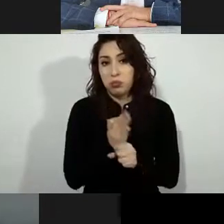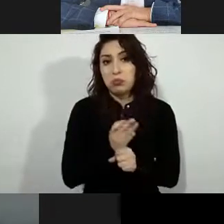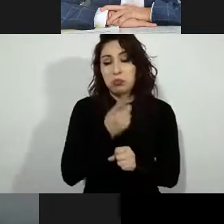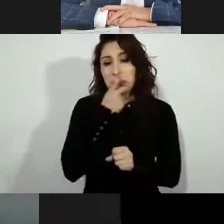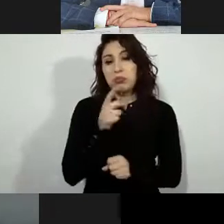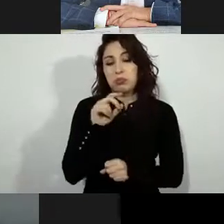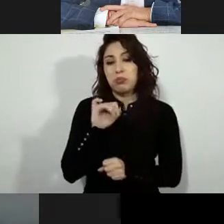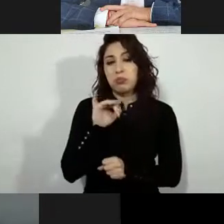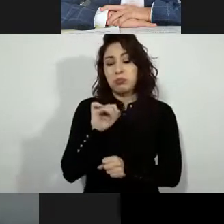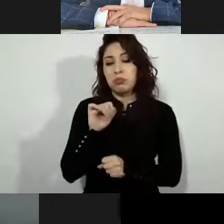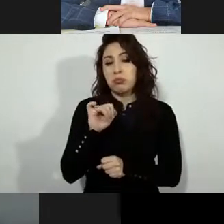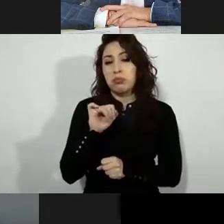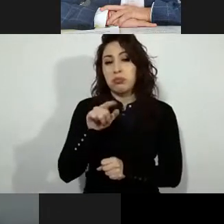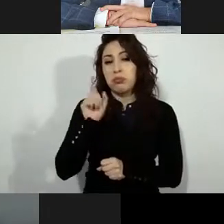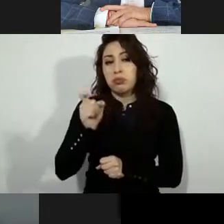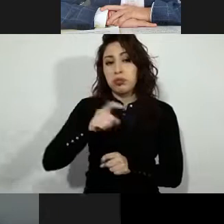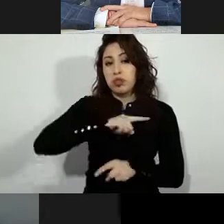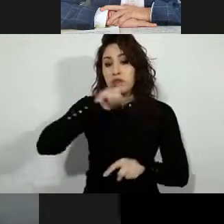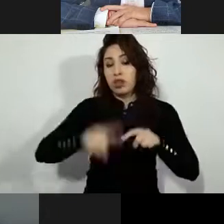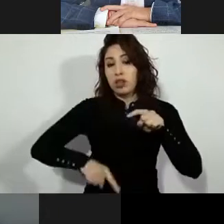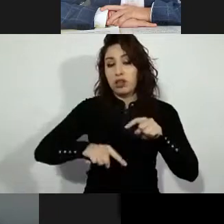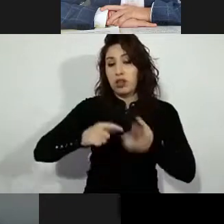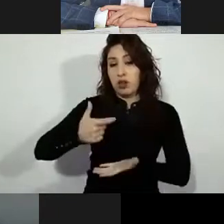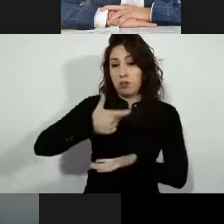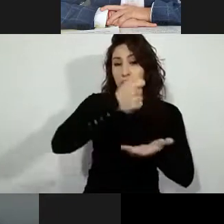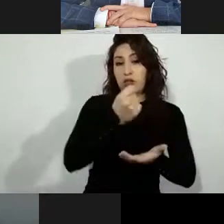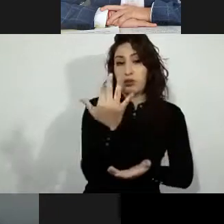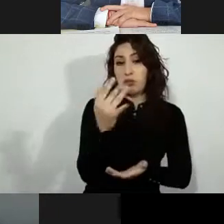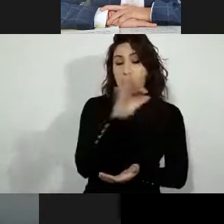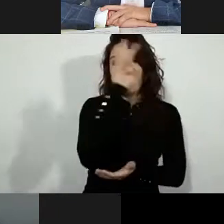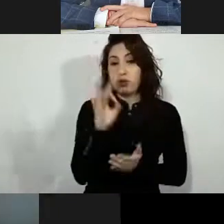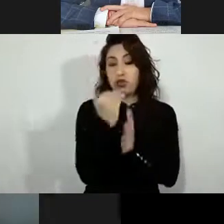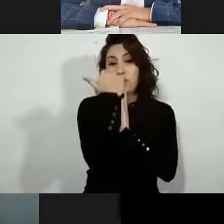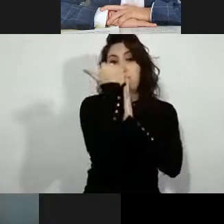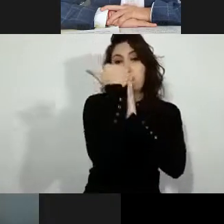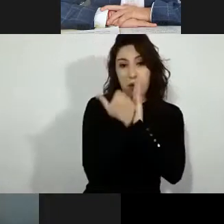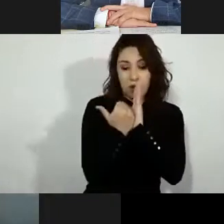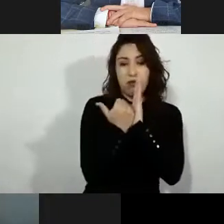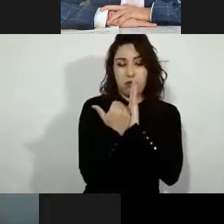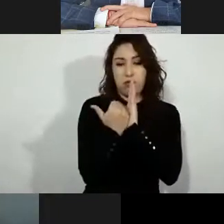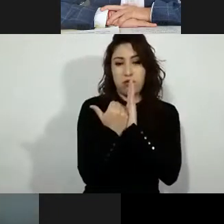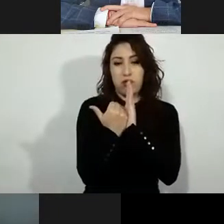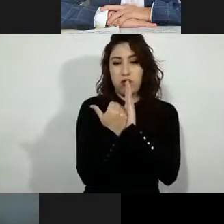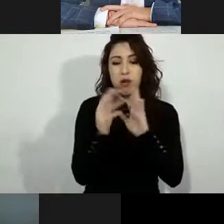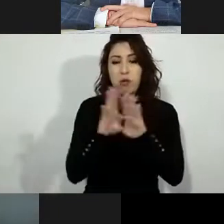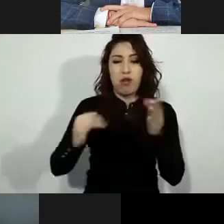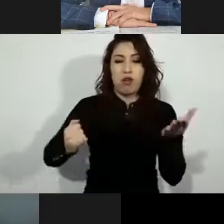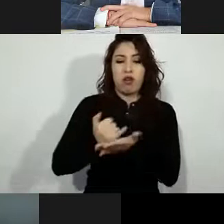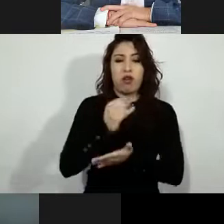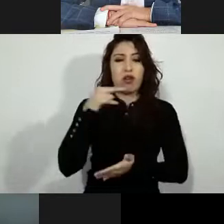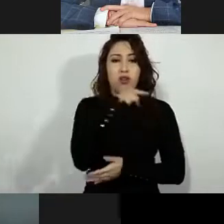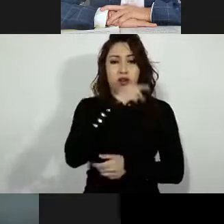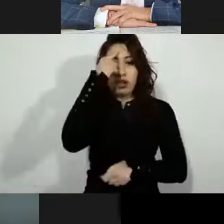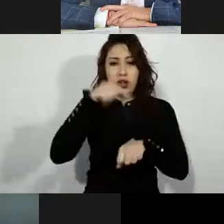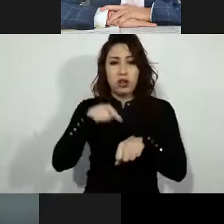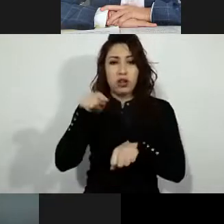el documento donde le recortan el 50% prácticamente al presupuesto de un manotazo. Creo que ya le hicieron caso al diputado